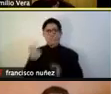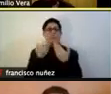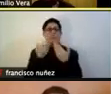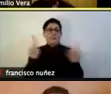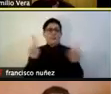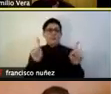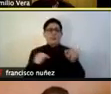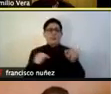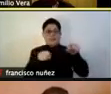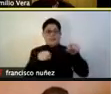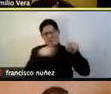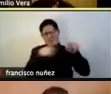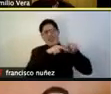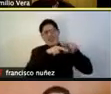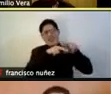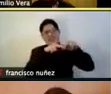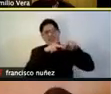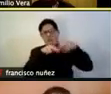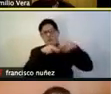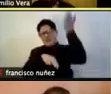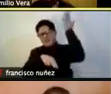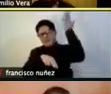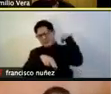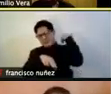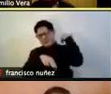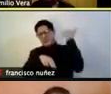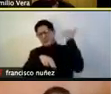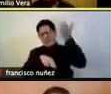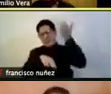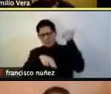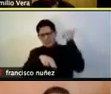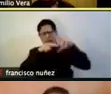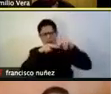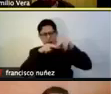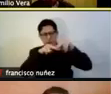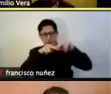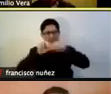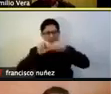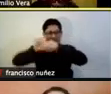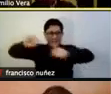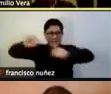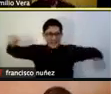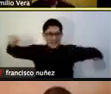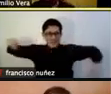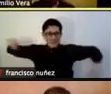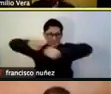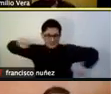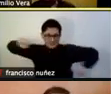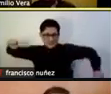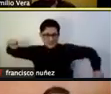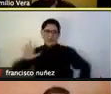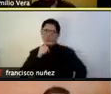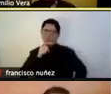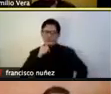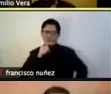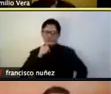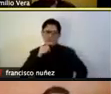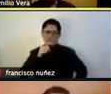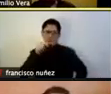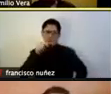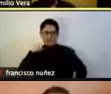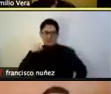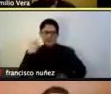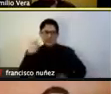era el cable, ¿no es cierto? Que llevaba un solo cable. En este otro, el año 2016,